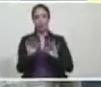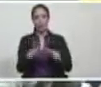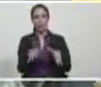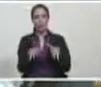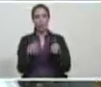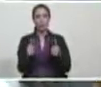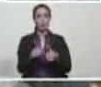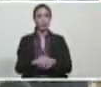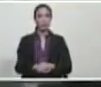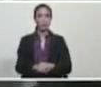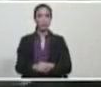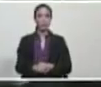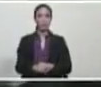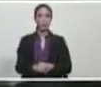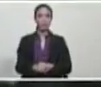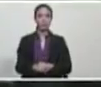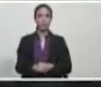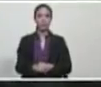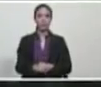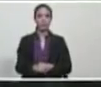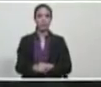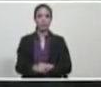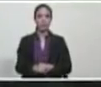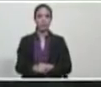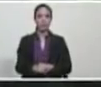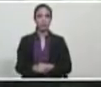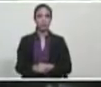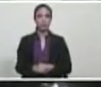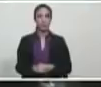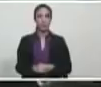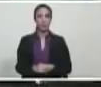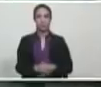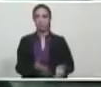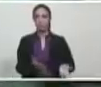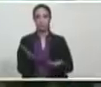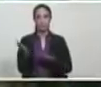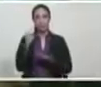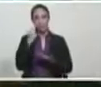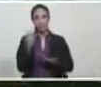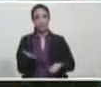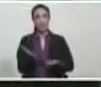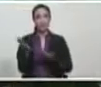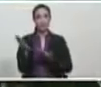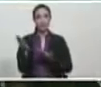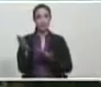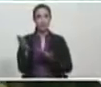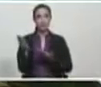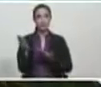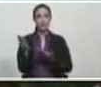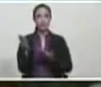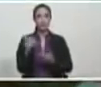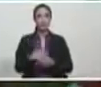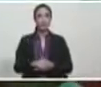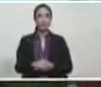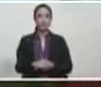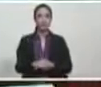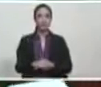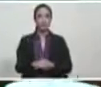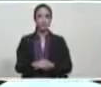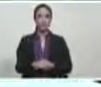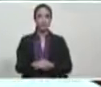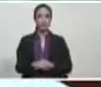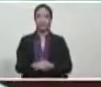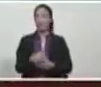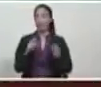la... El diseño, velocidades. Ustedes vean. Tiene vidrio eléctrico, seguro eléctrico, vidrio, espejos retrovisores eléctricos. Bueno, lo